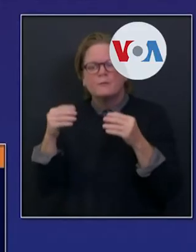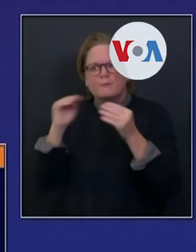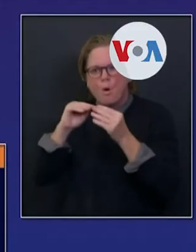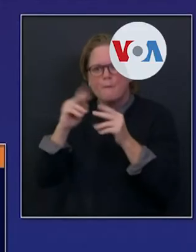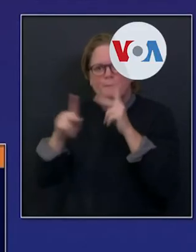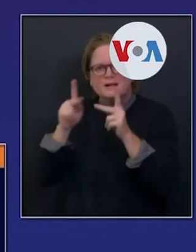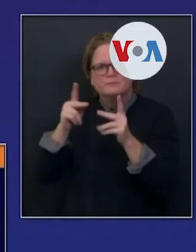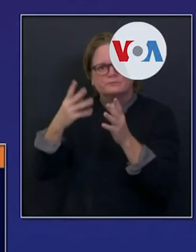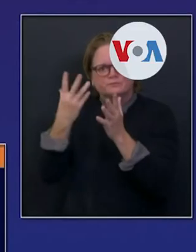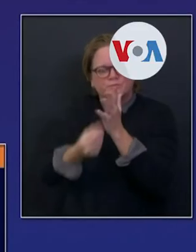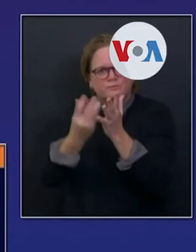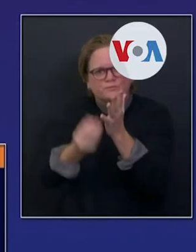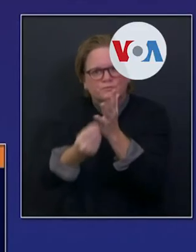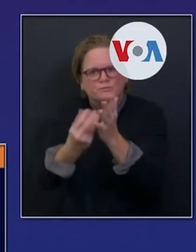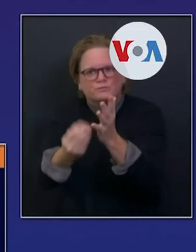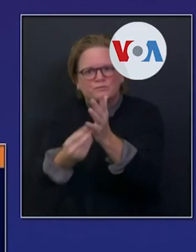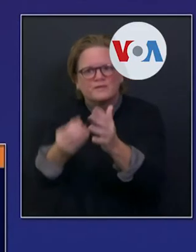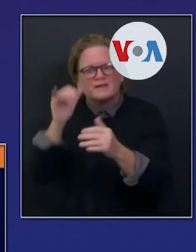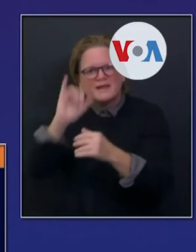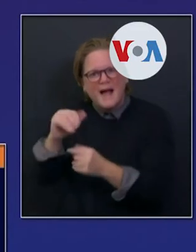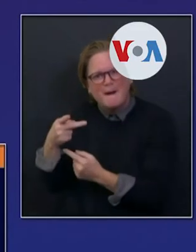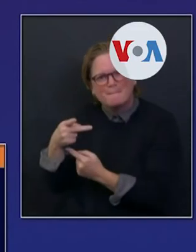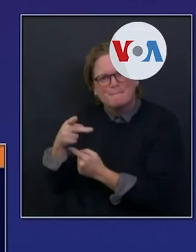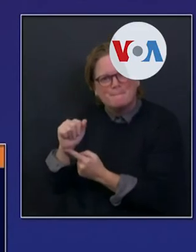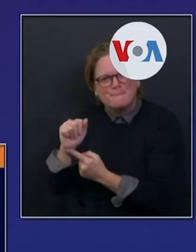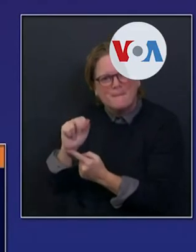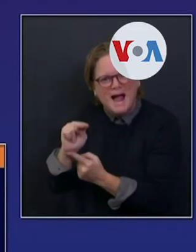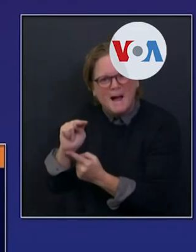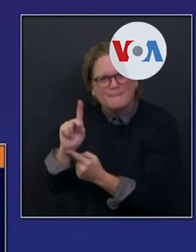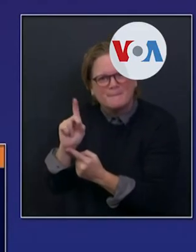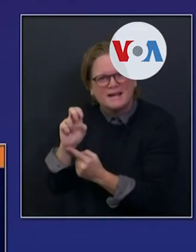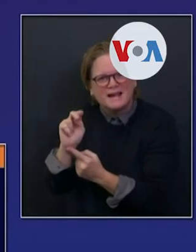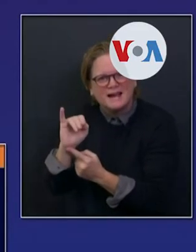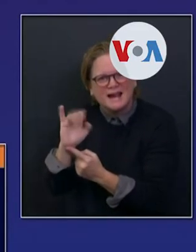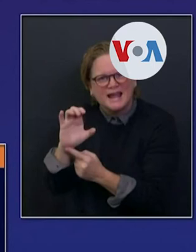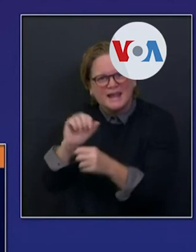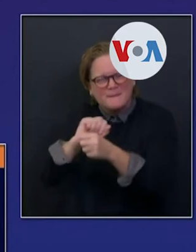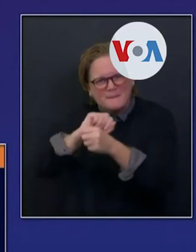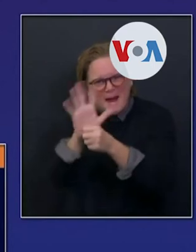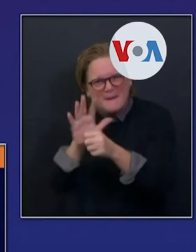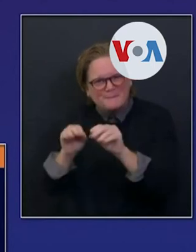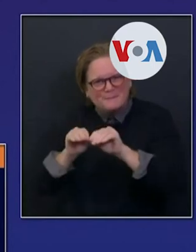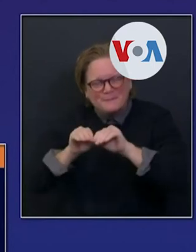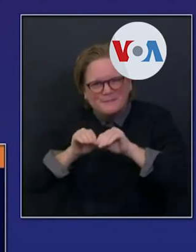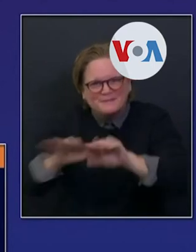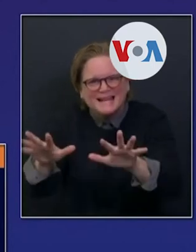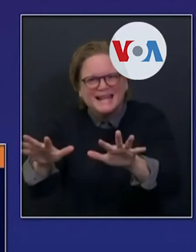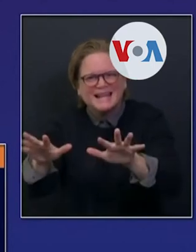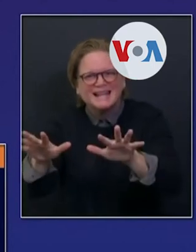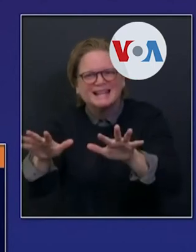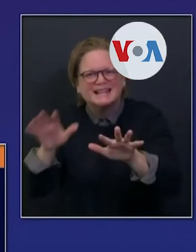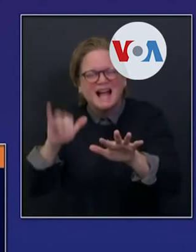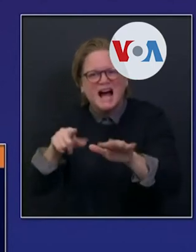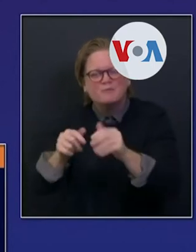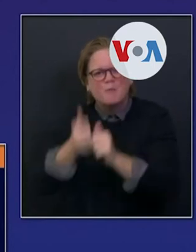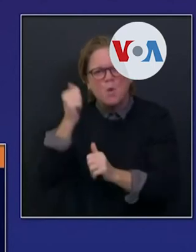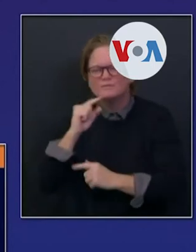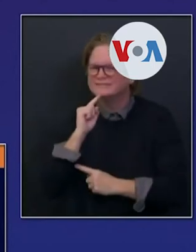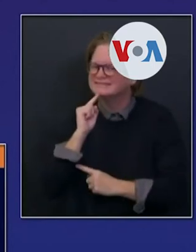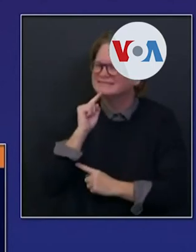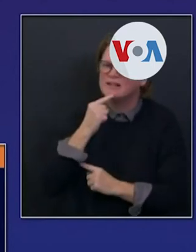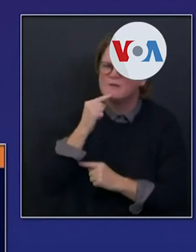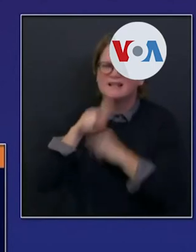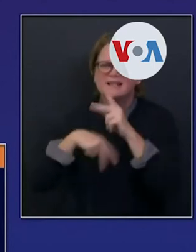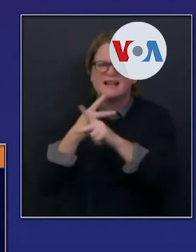Estamos cerca del final, pero estamos en medio del pico más agudo en lo que se refiere a lo que llamamos la tercera ola, la tercera y lo que esperamos